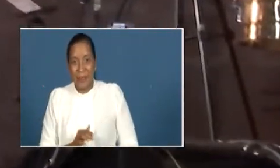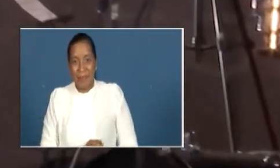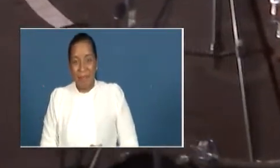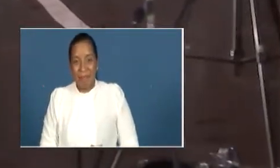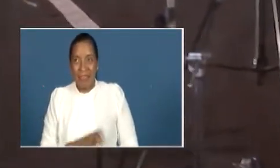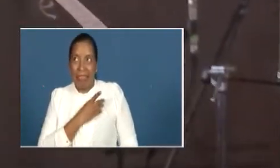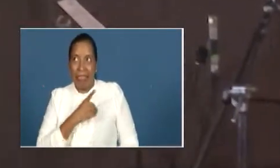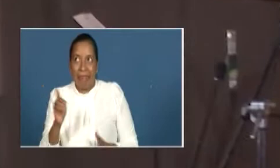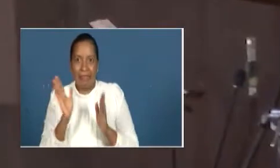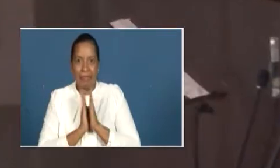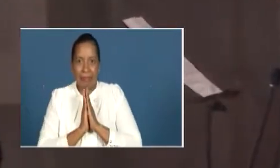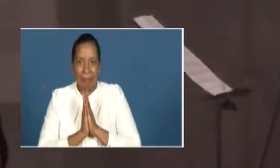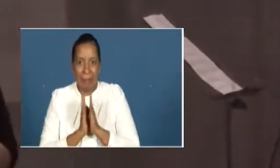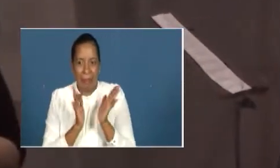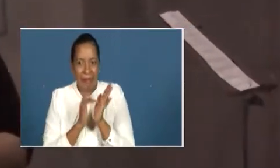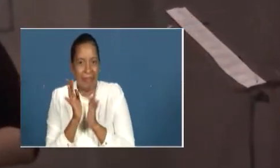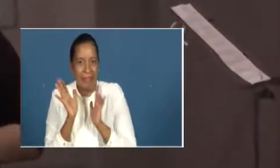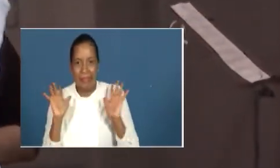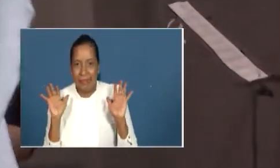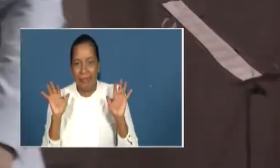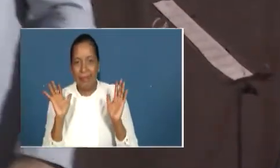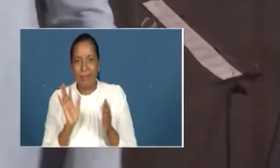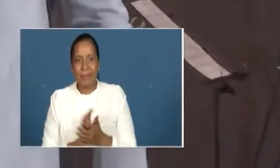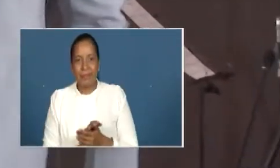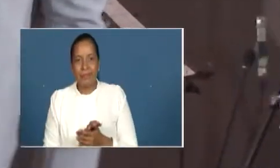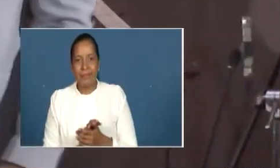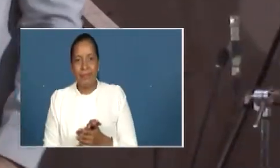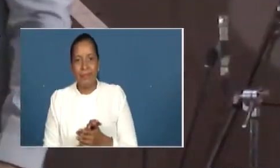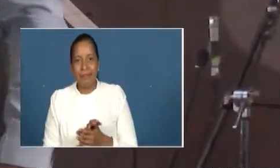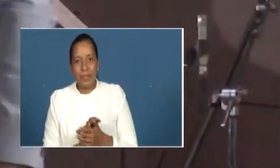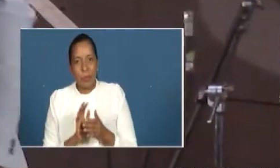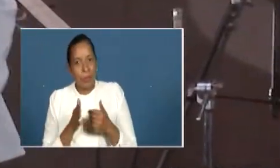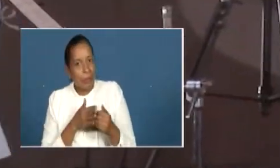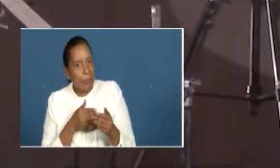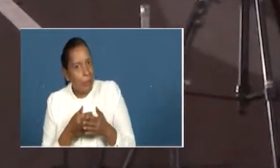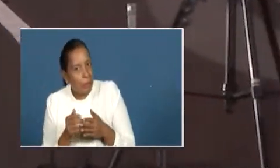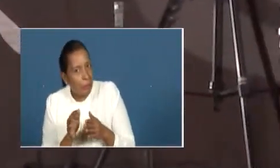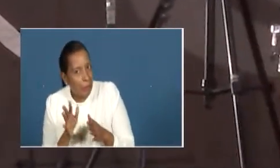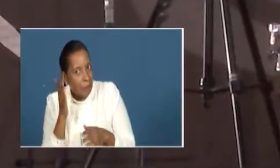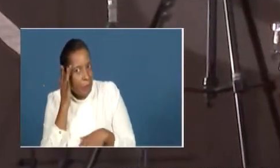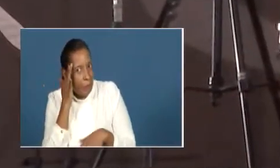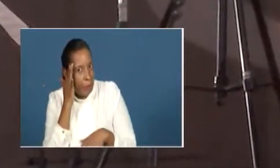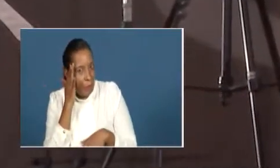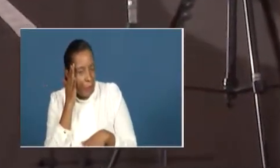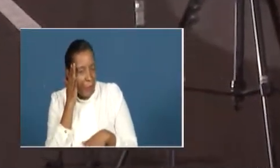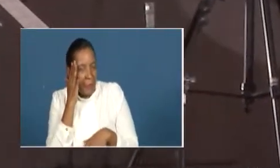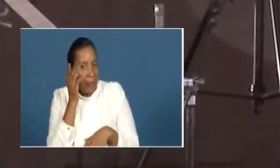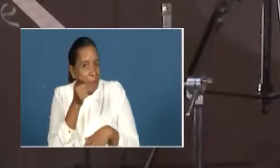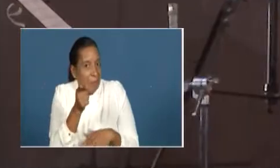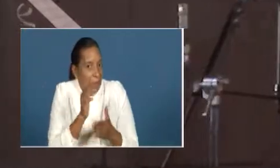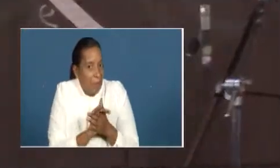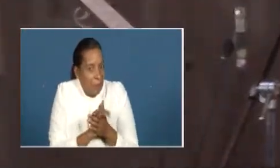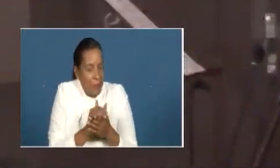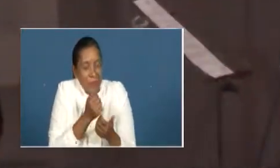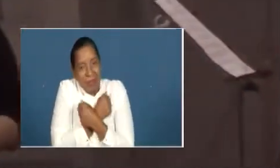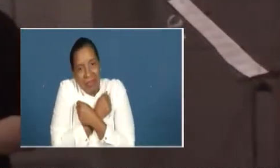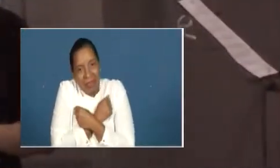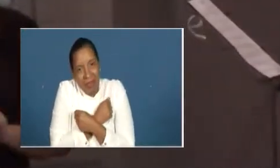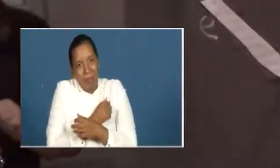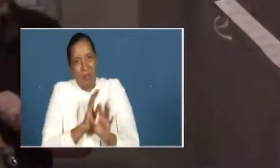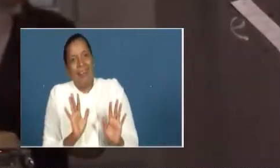Dios mío, Jesús. No te preocupes, mi amor. Te amo mucho. ¿Oíste? Lourdes Norman, te amo. Eso no va a